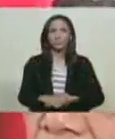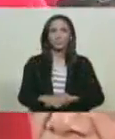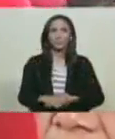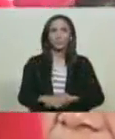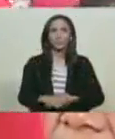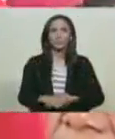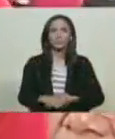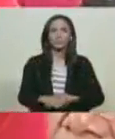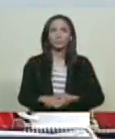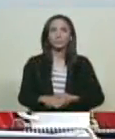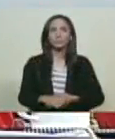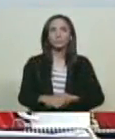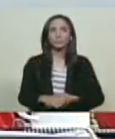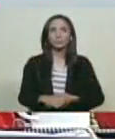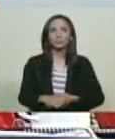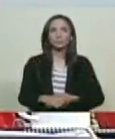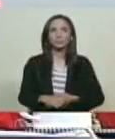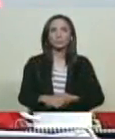Ahora,